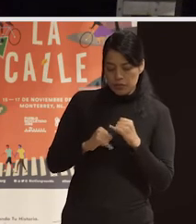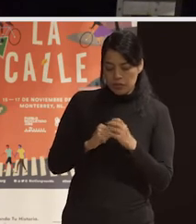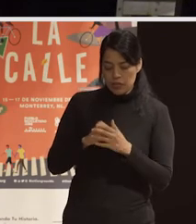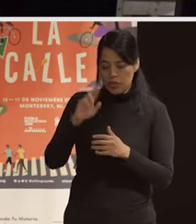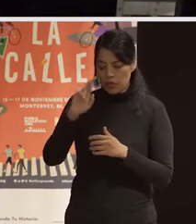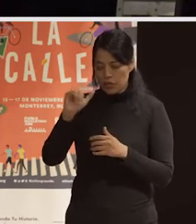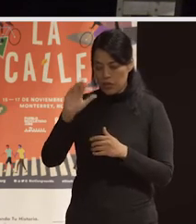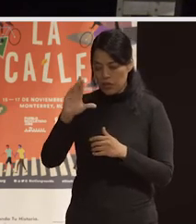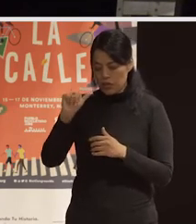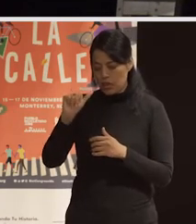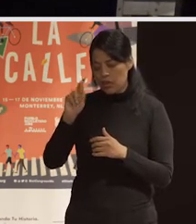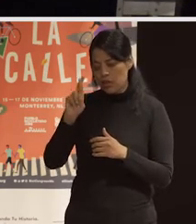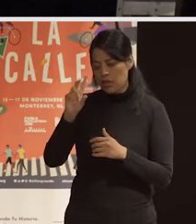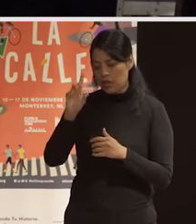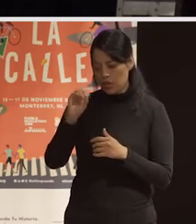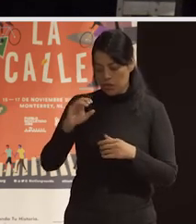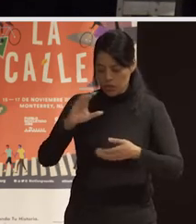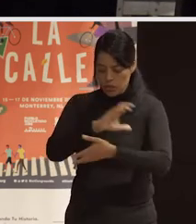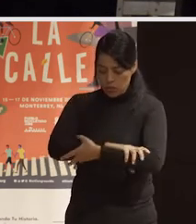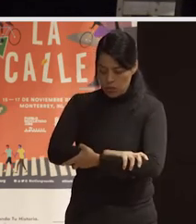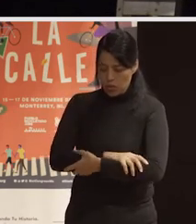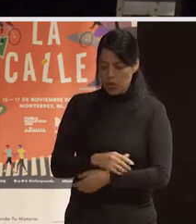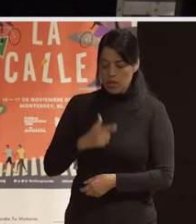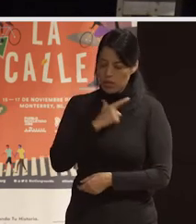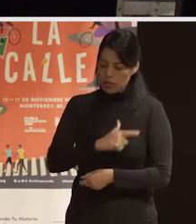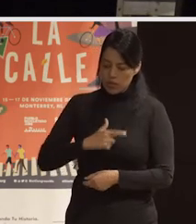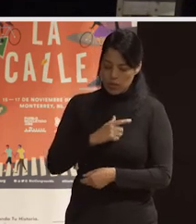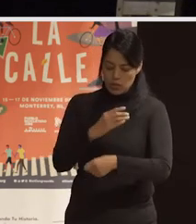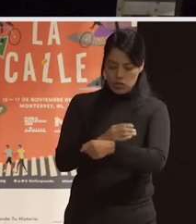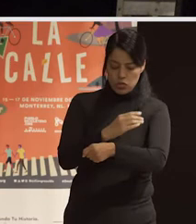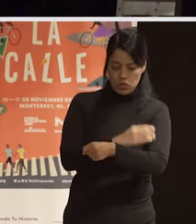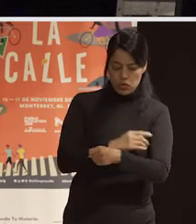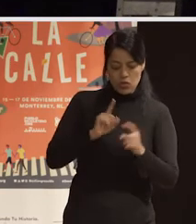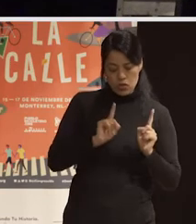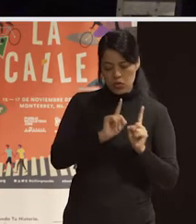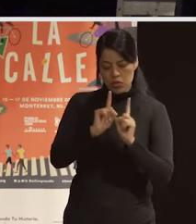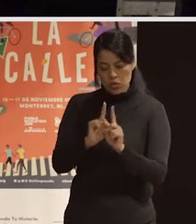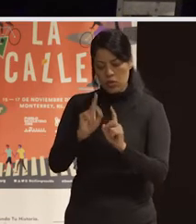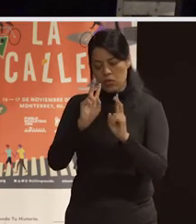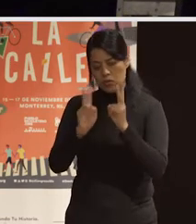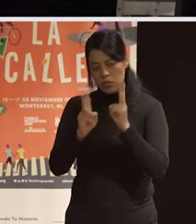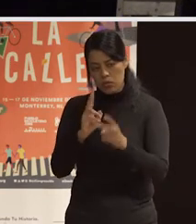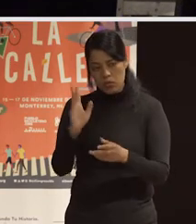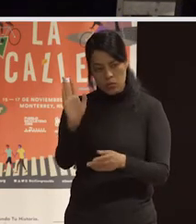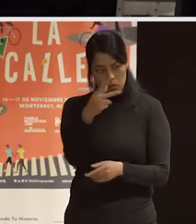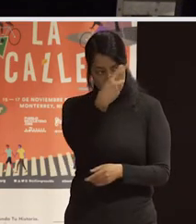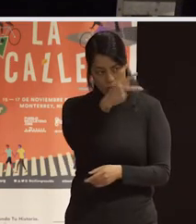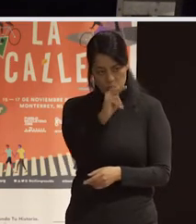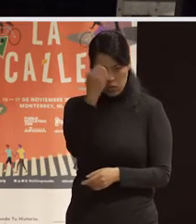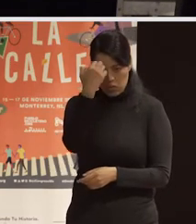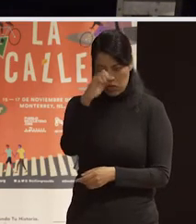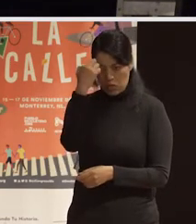ricardo y me da mucho gusto que él me acompaña y que vamos a escuchar de su experiencia